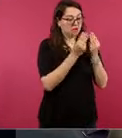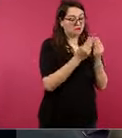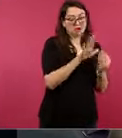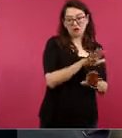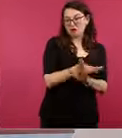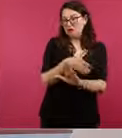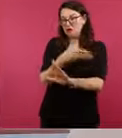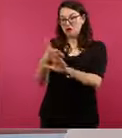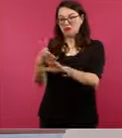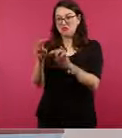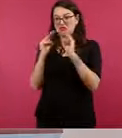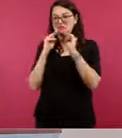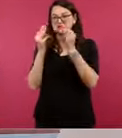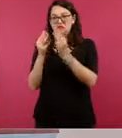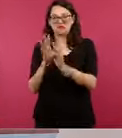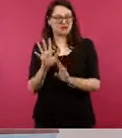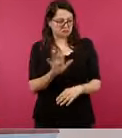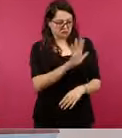hasta los uniformaban